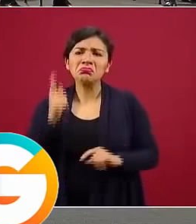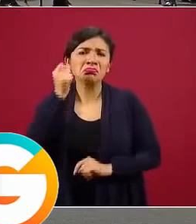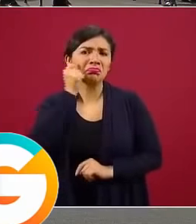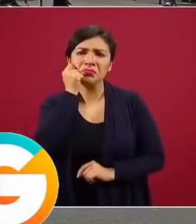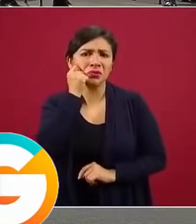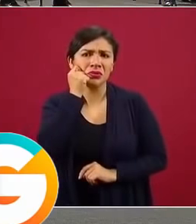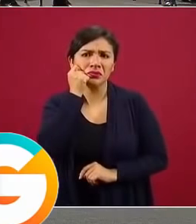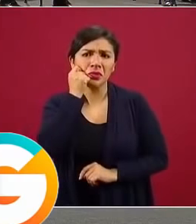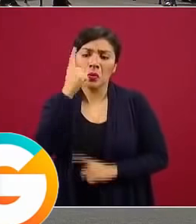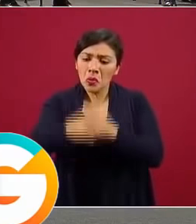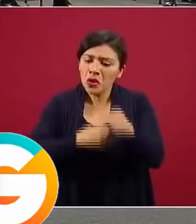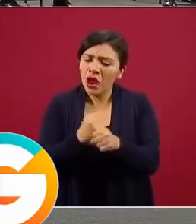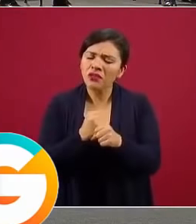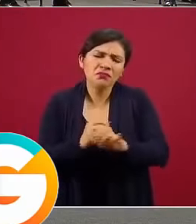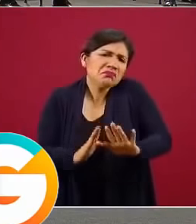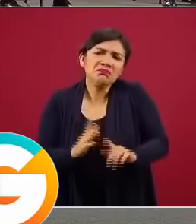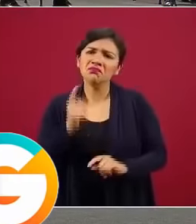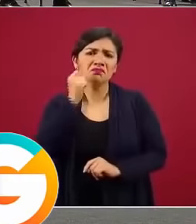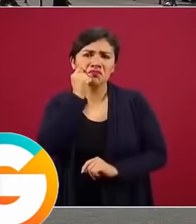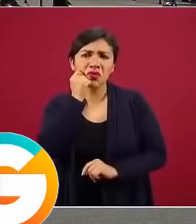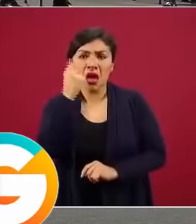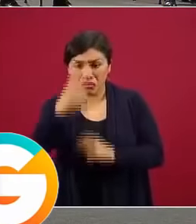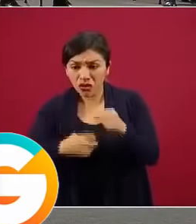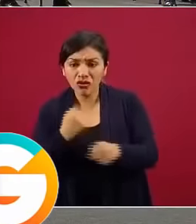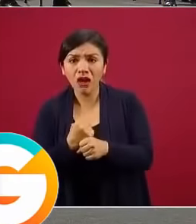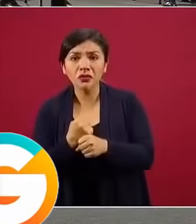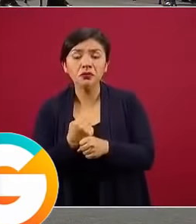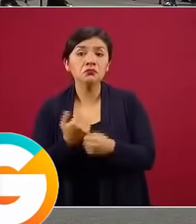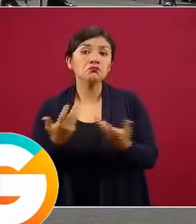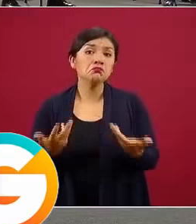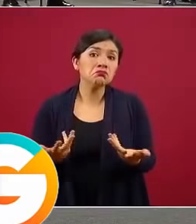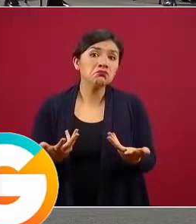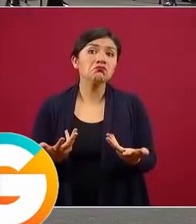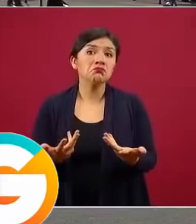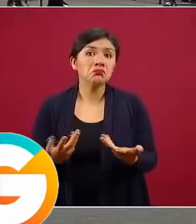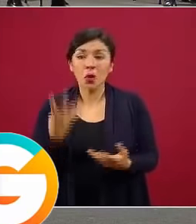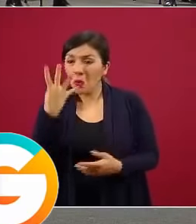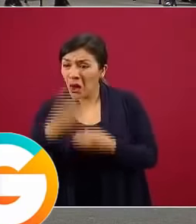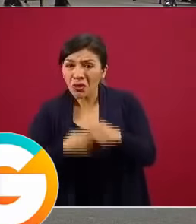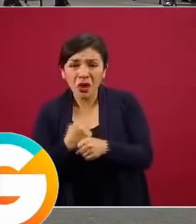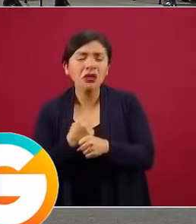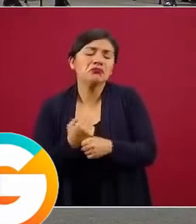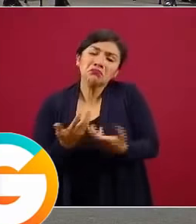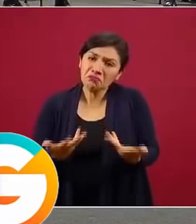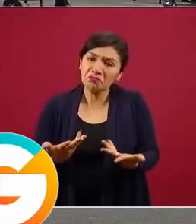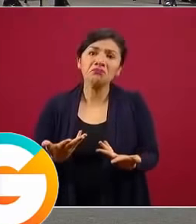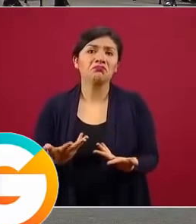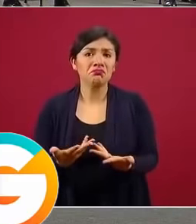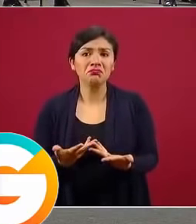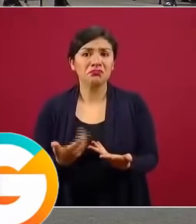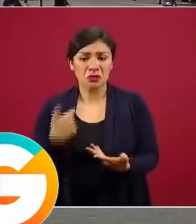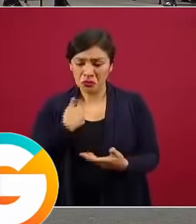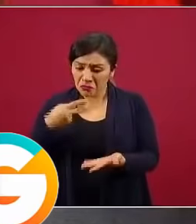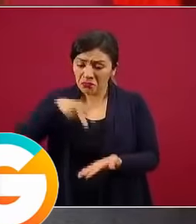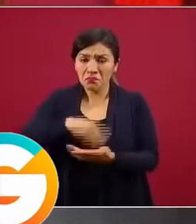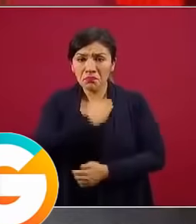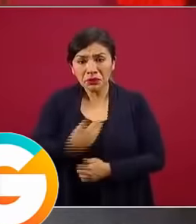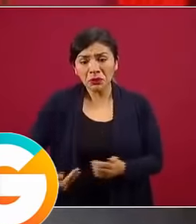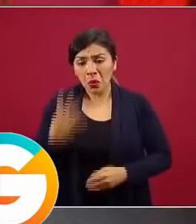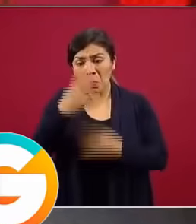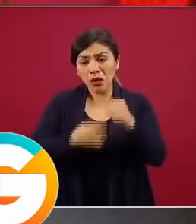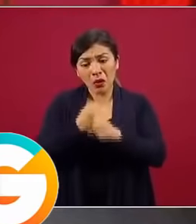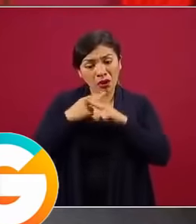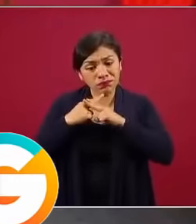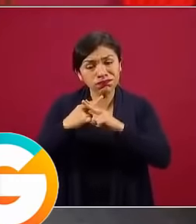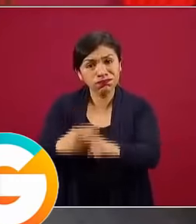¿Que va a llevar un año? No le hace. Dos, los 4 años que estemos aquí,